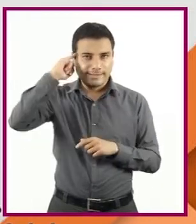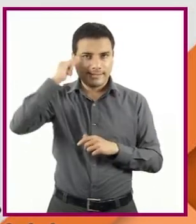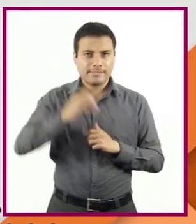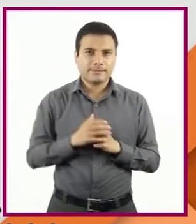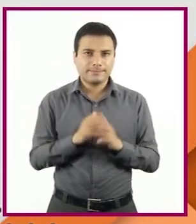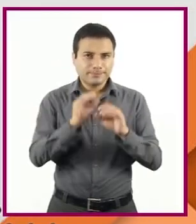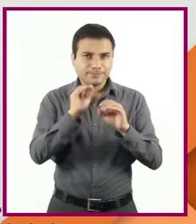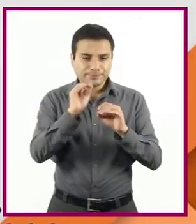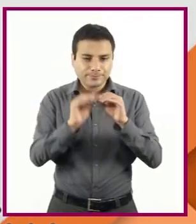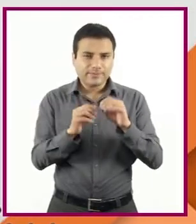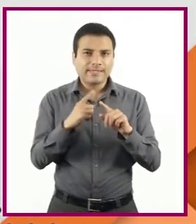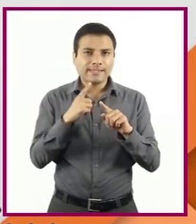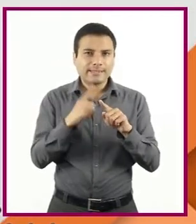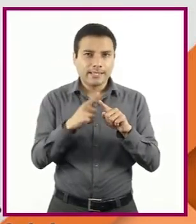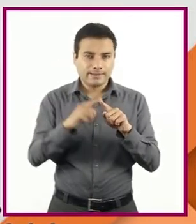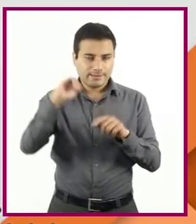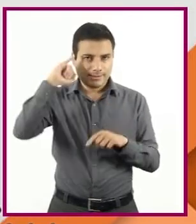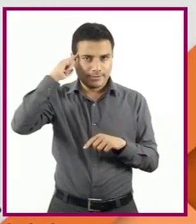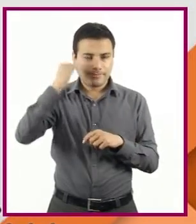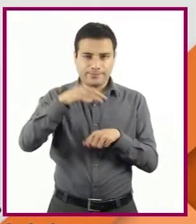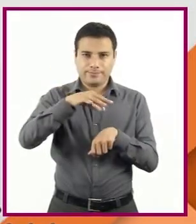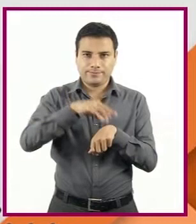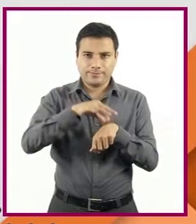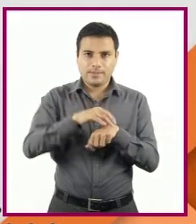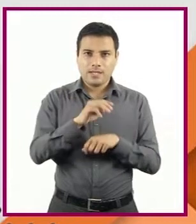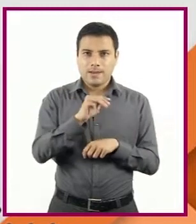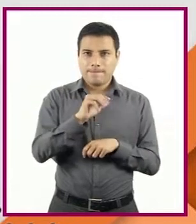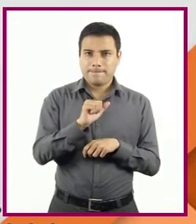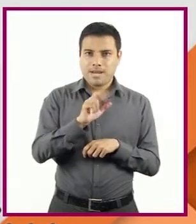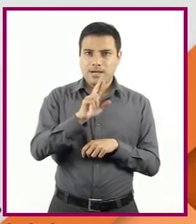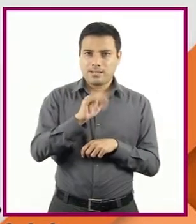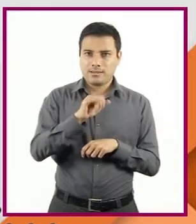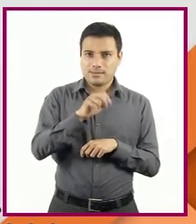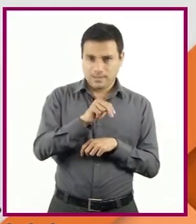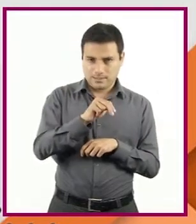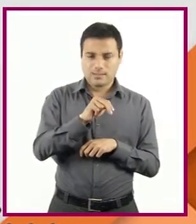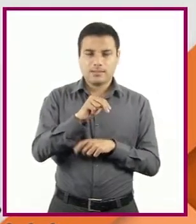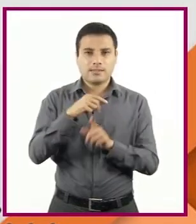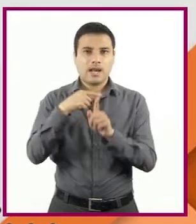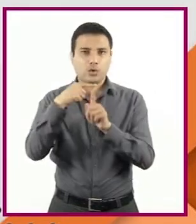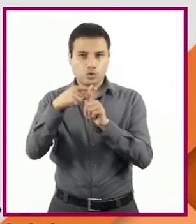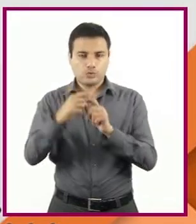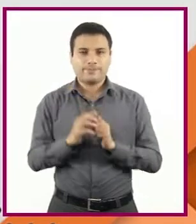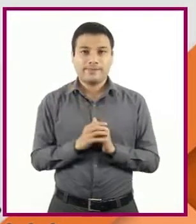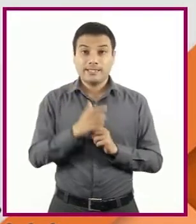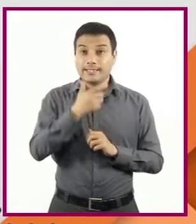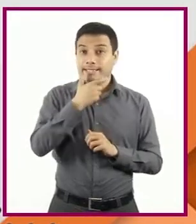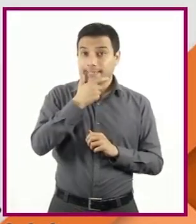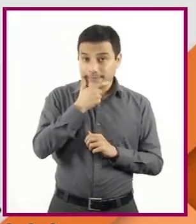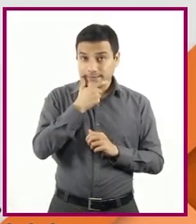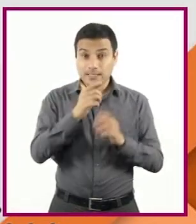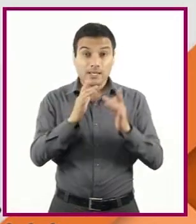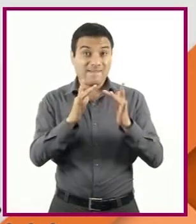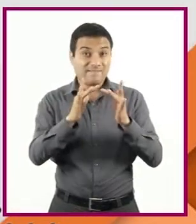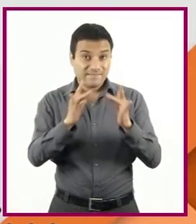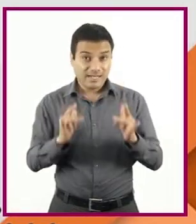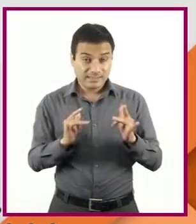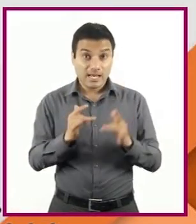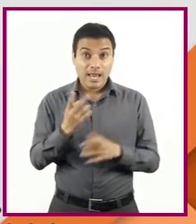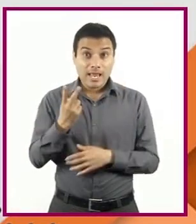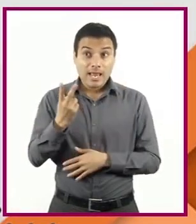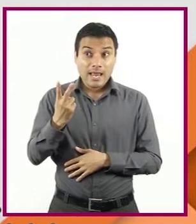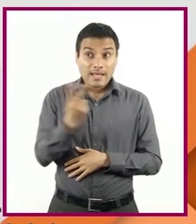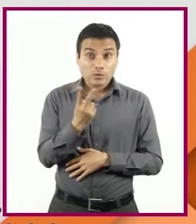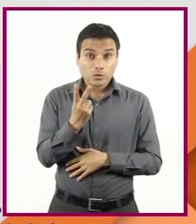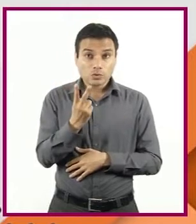por el médico indígena Martín de la Cruz. Los ingleses y franceses particularmente le dieron